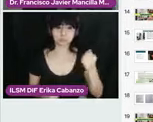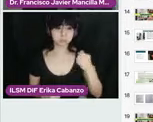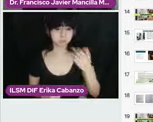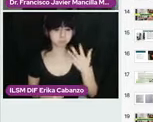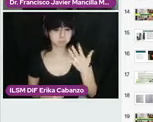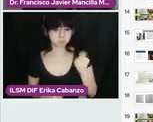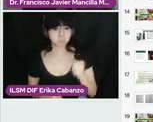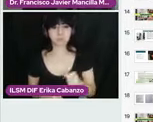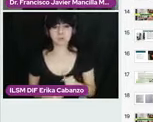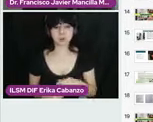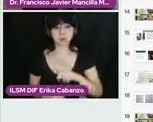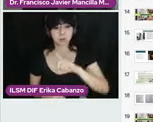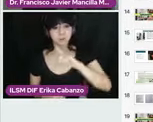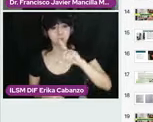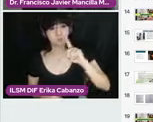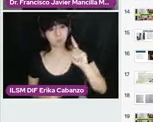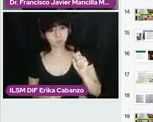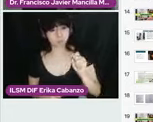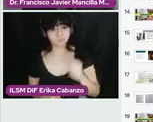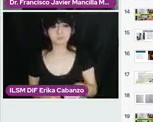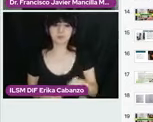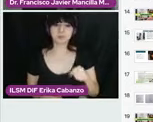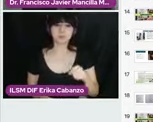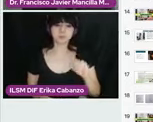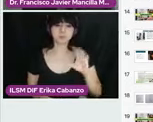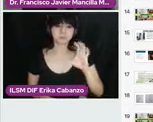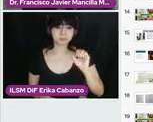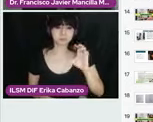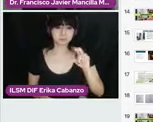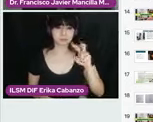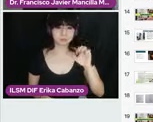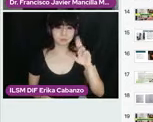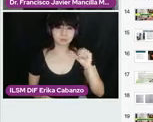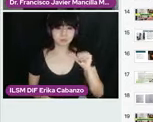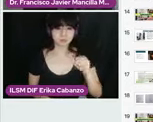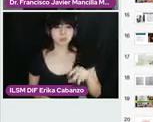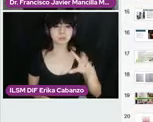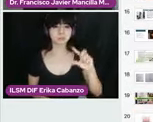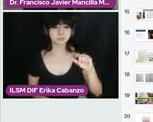pérdida profunda, y más de 100 son restos auditivos.